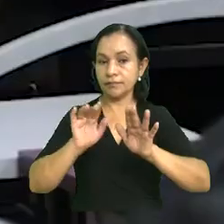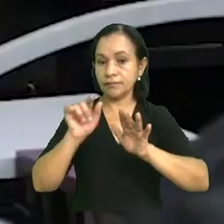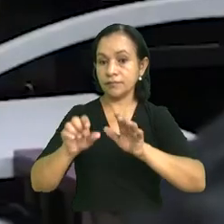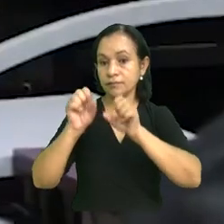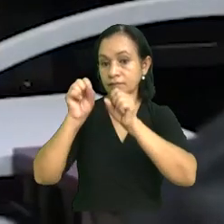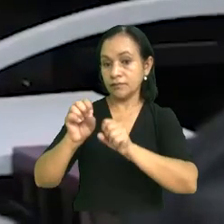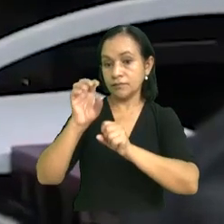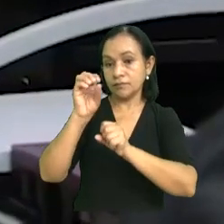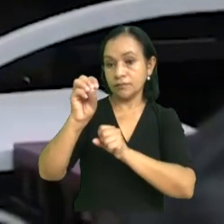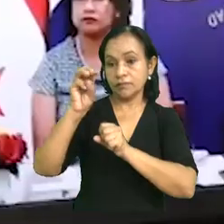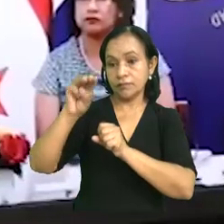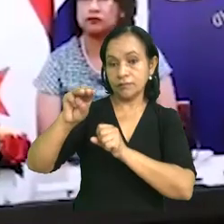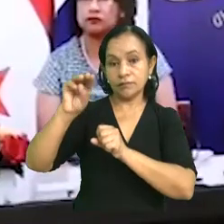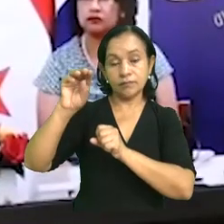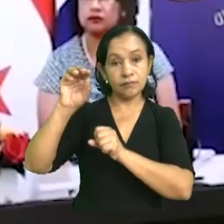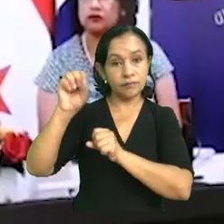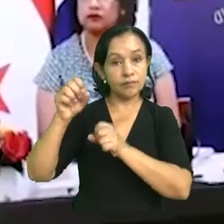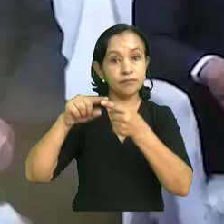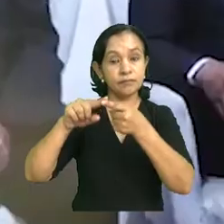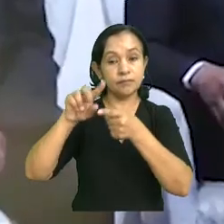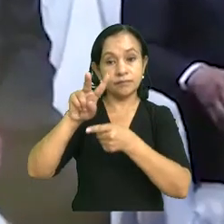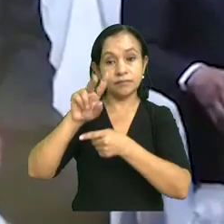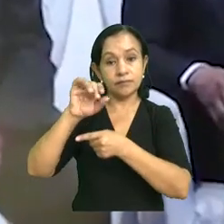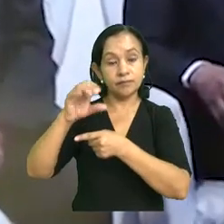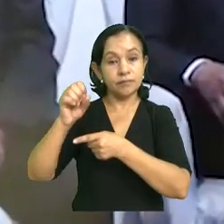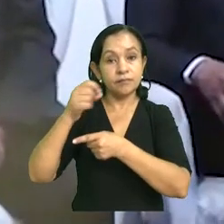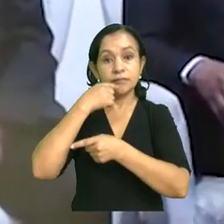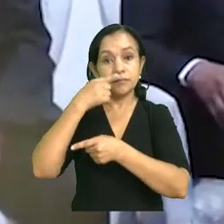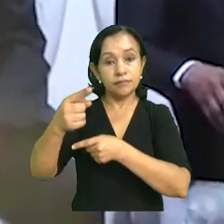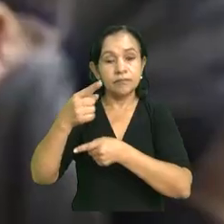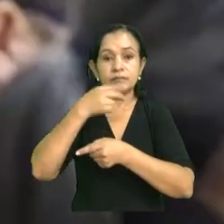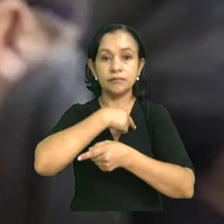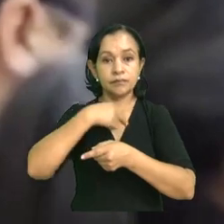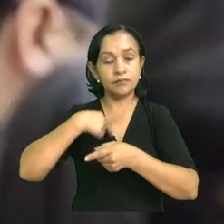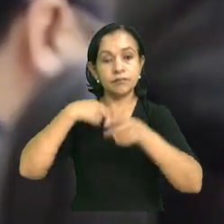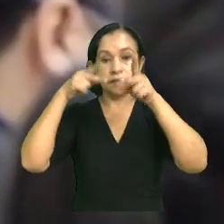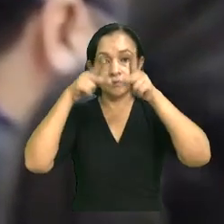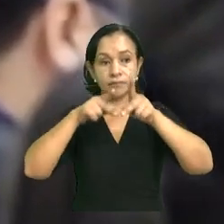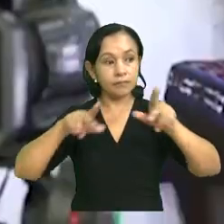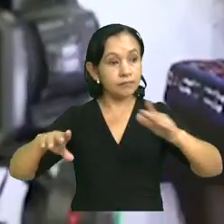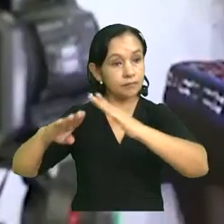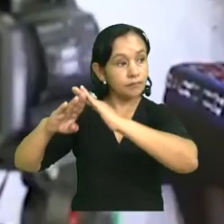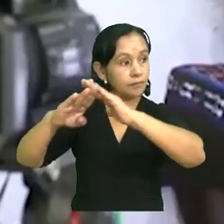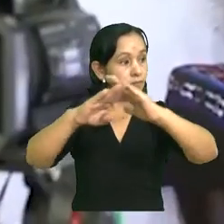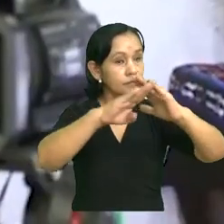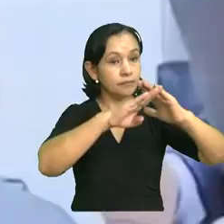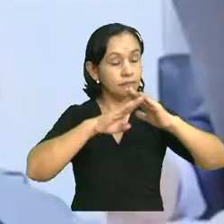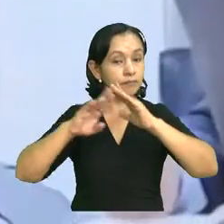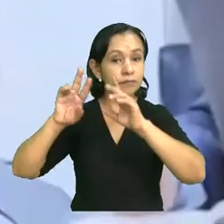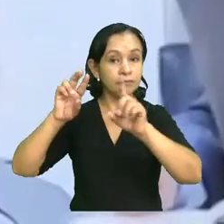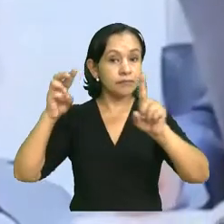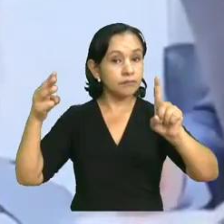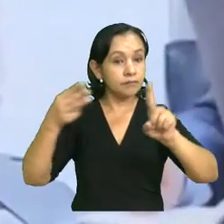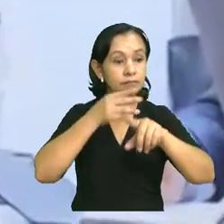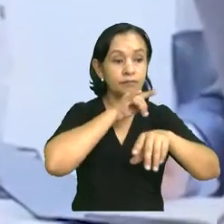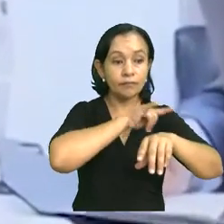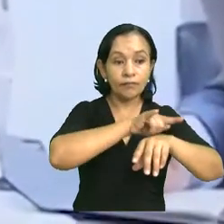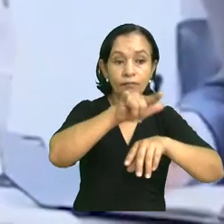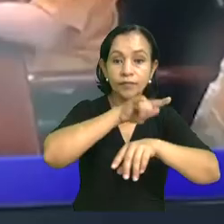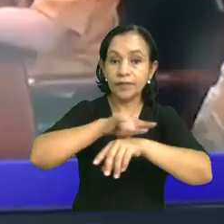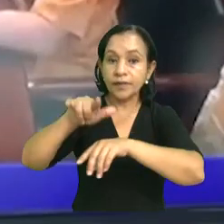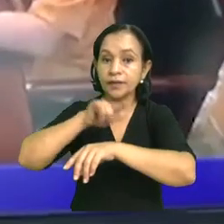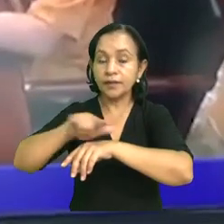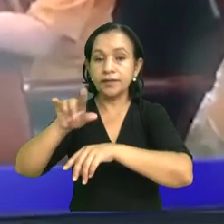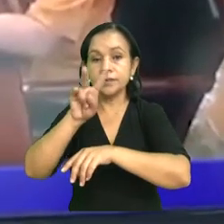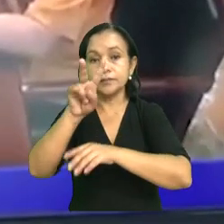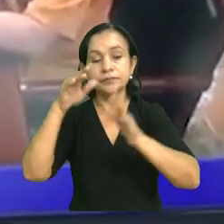de Integración Centroamericana, Vinicio Cerezo, ha destacado la creación de un plan de contingencia regional que contempla la búsqueda de créditos que rondan